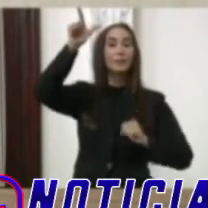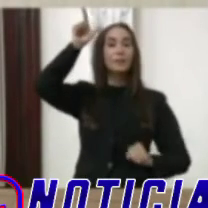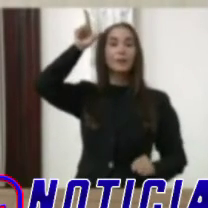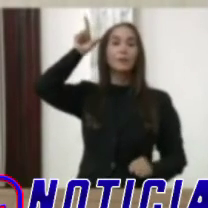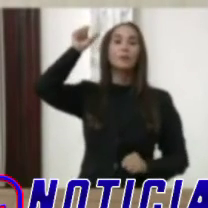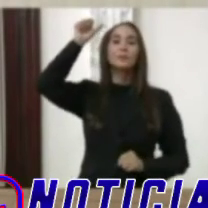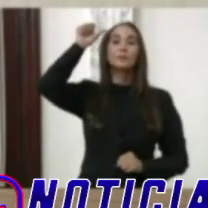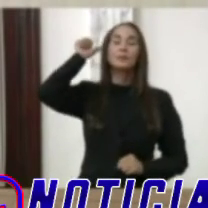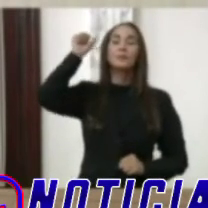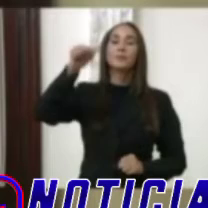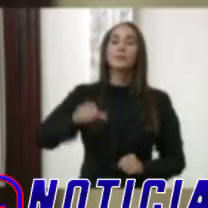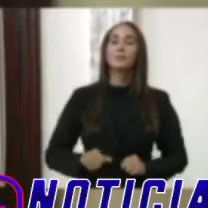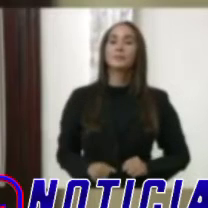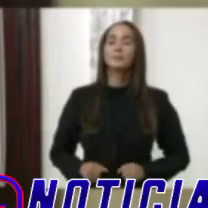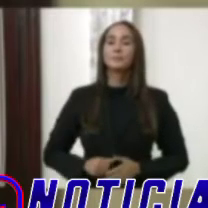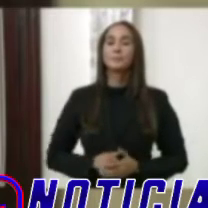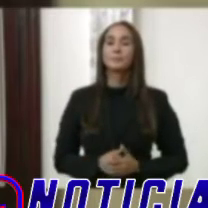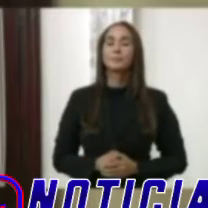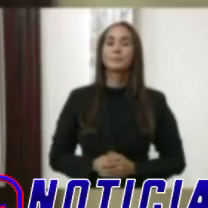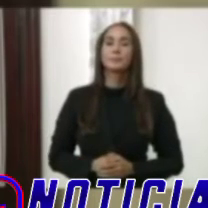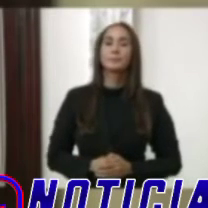Abinader.